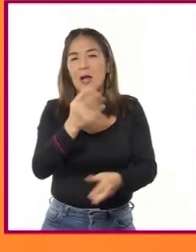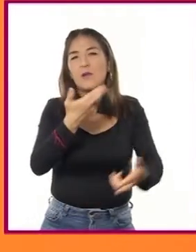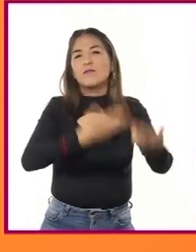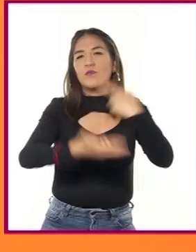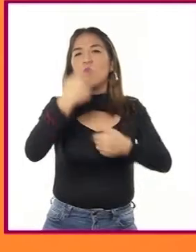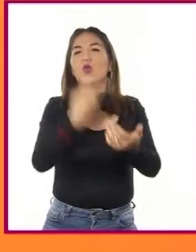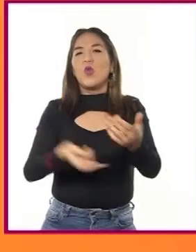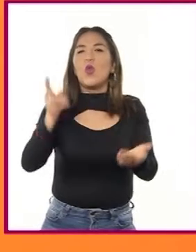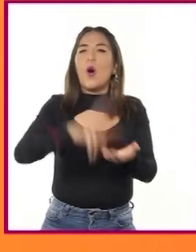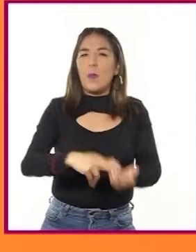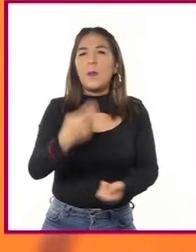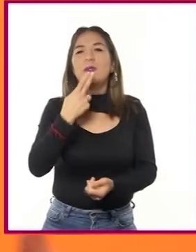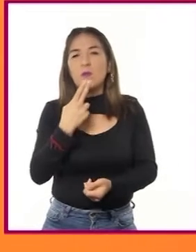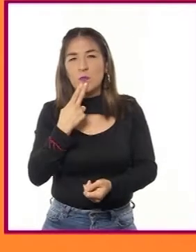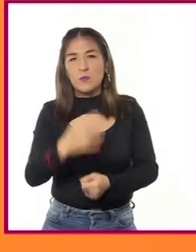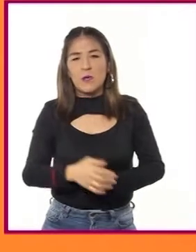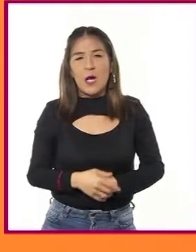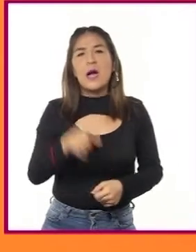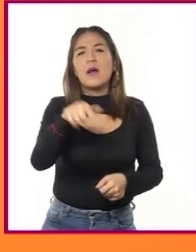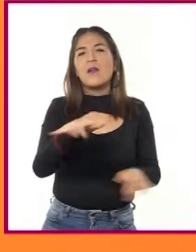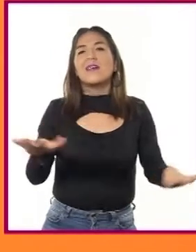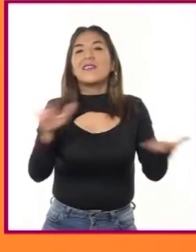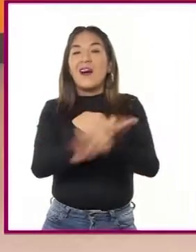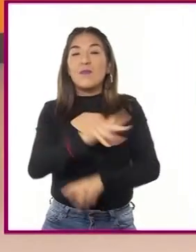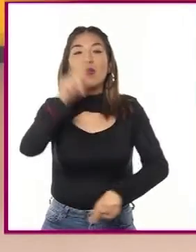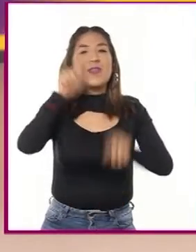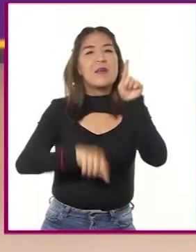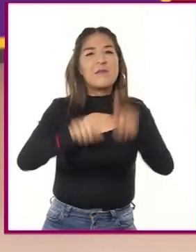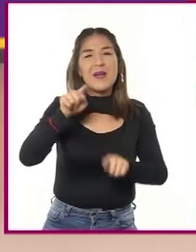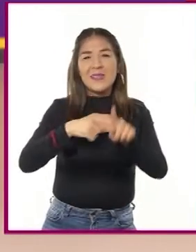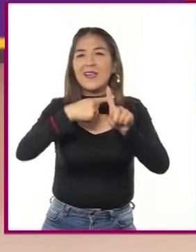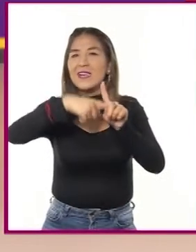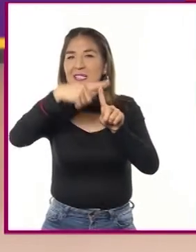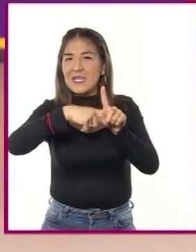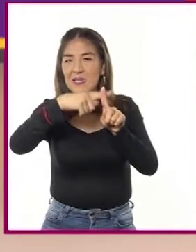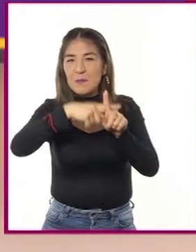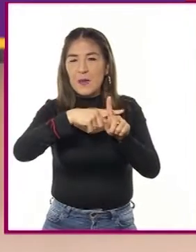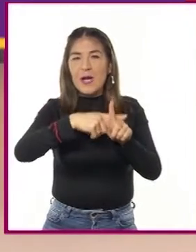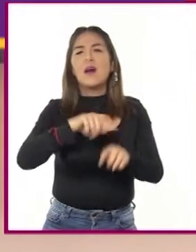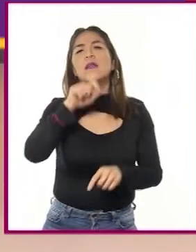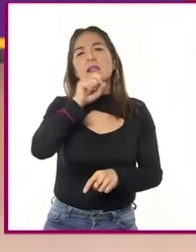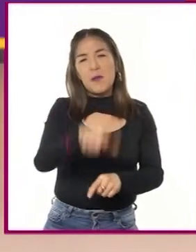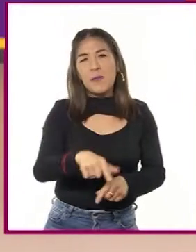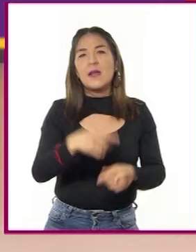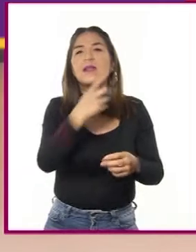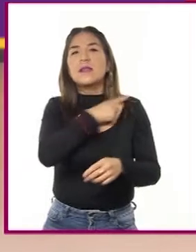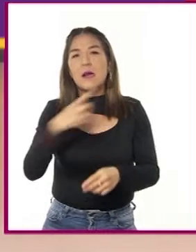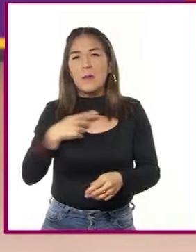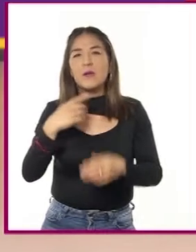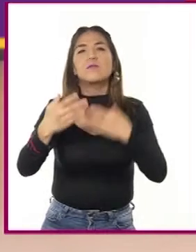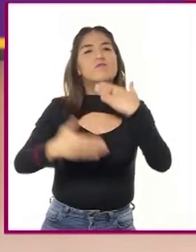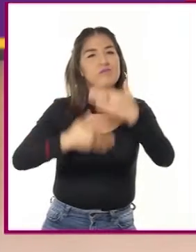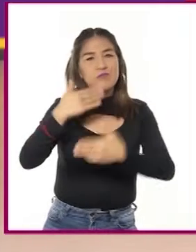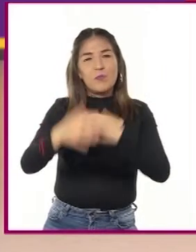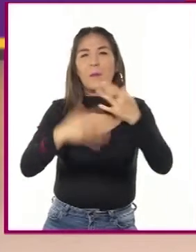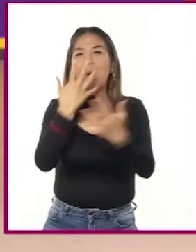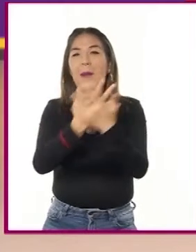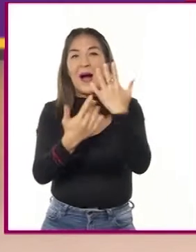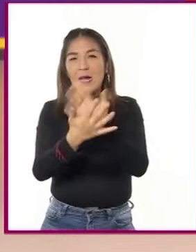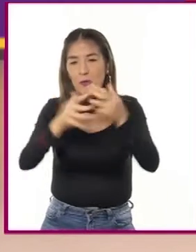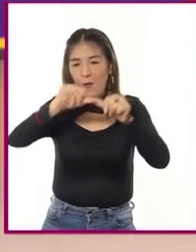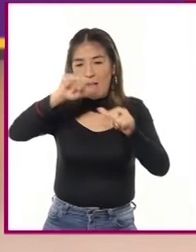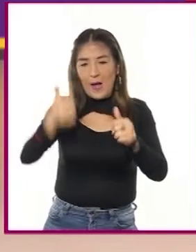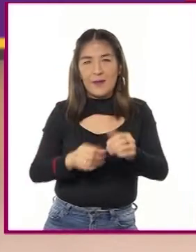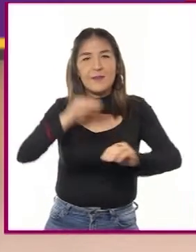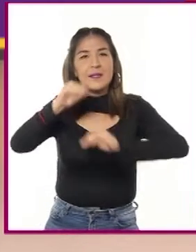Su diseño debe considerar los cambios del clima. Se construirá siguiendo un proceso artesanal y